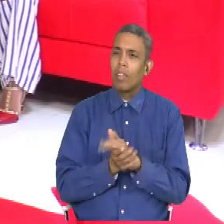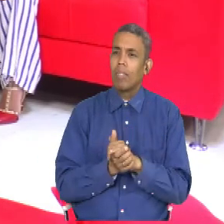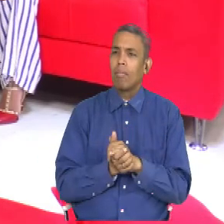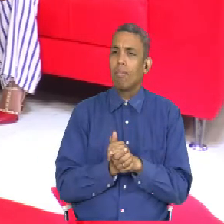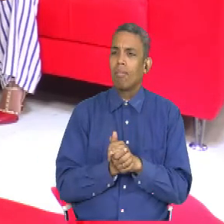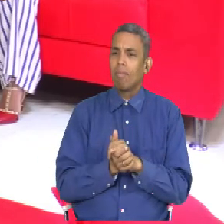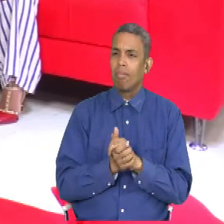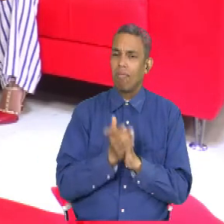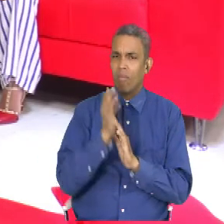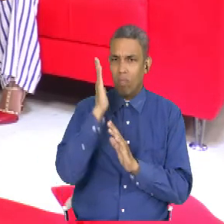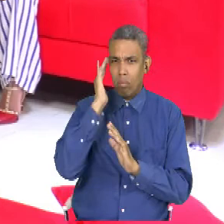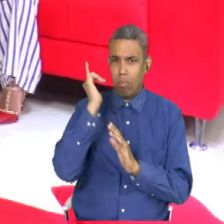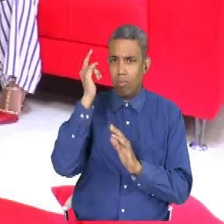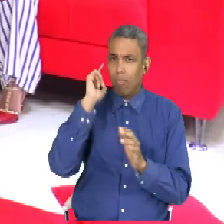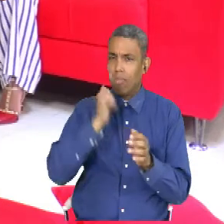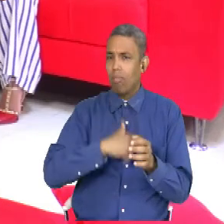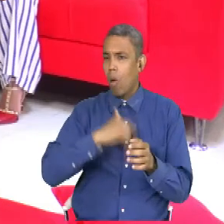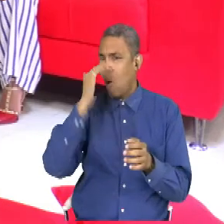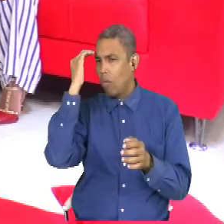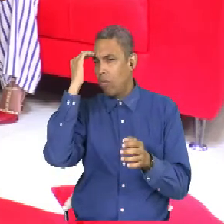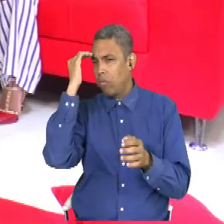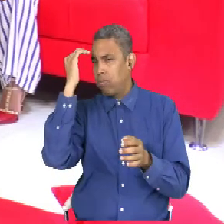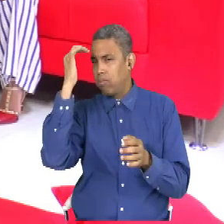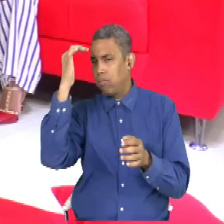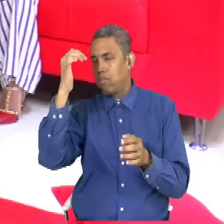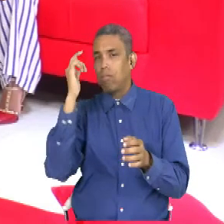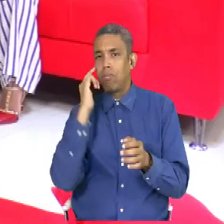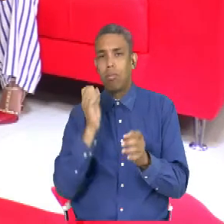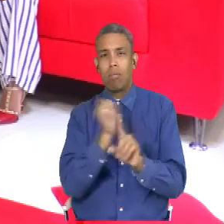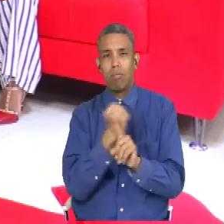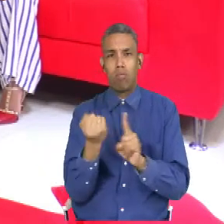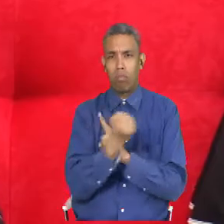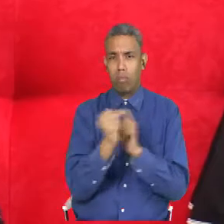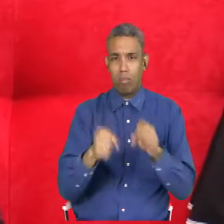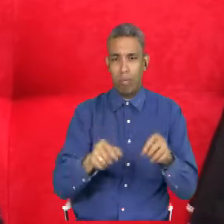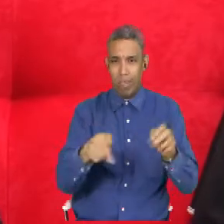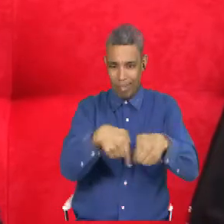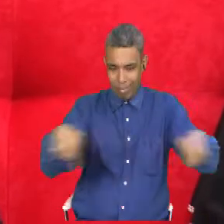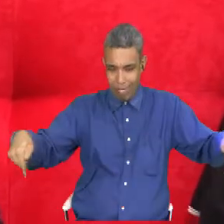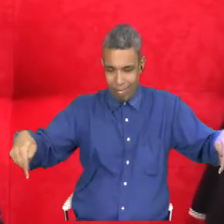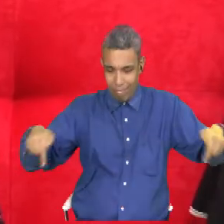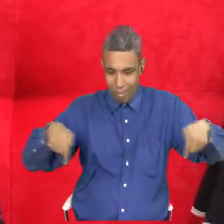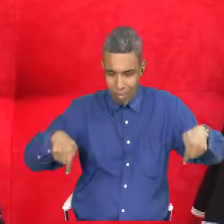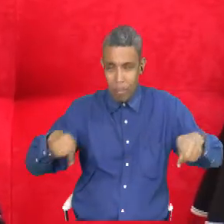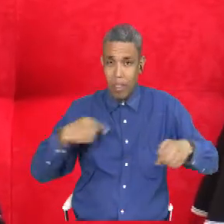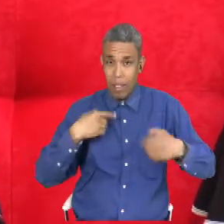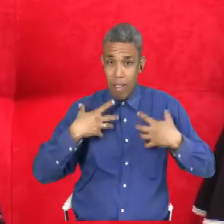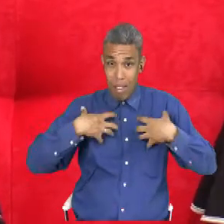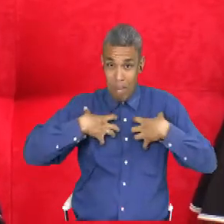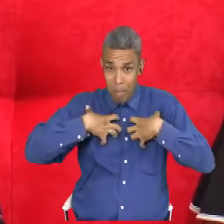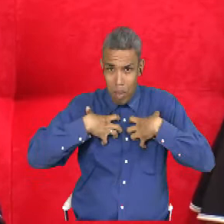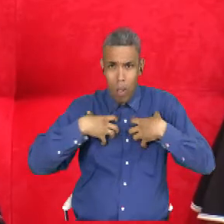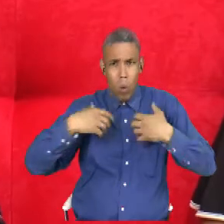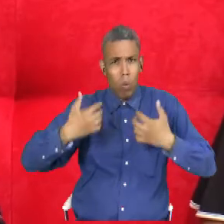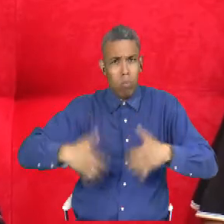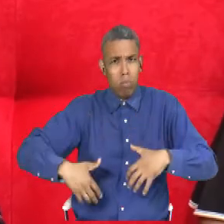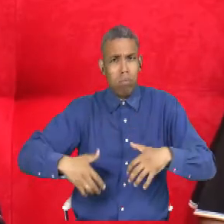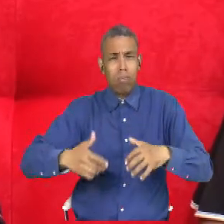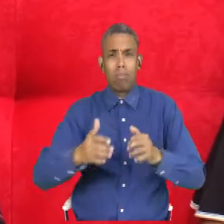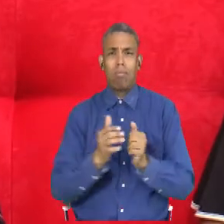para ello, pues, cuentan con una sede, una clínica veterinaria dotada de un excelente